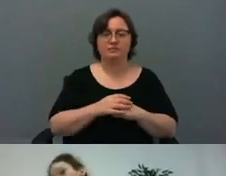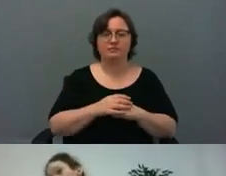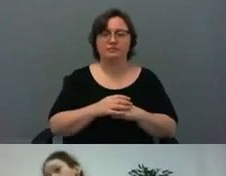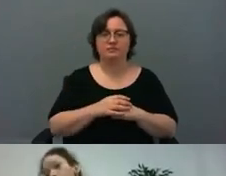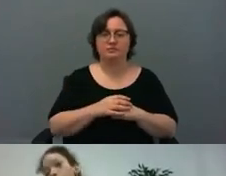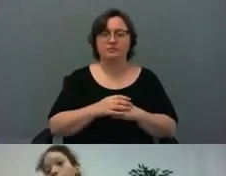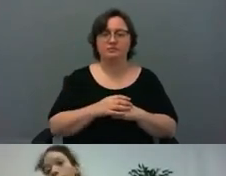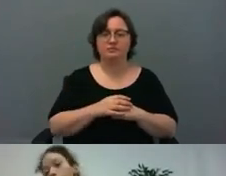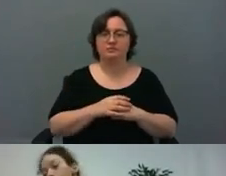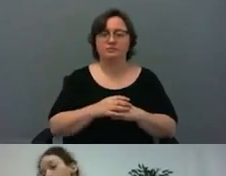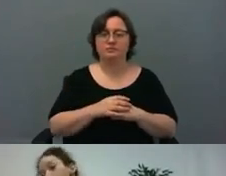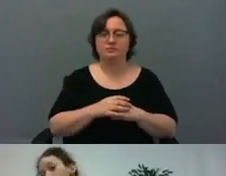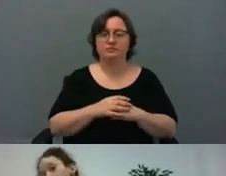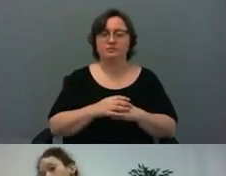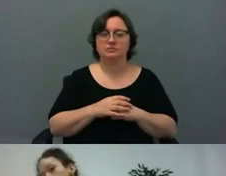Vale.